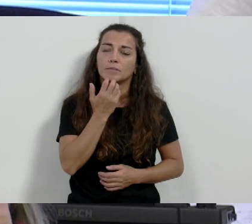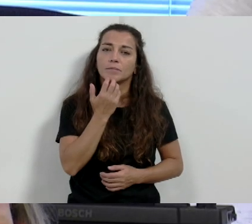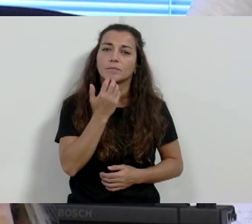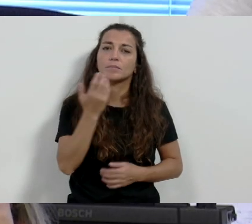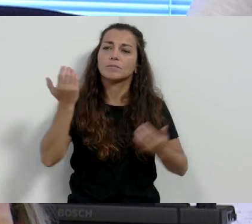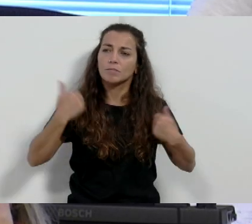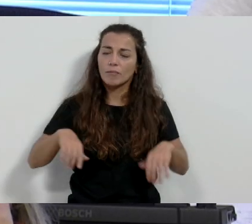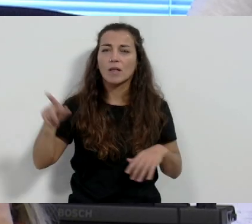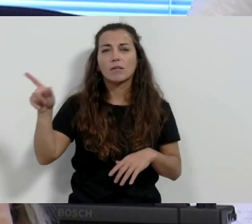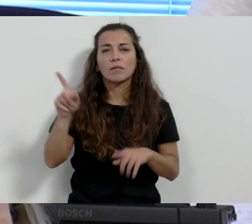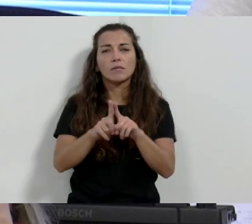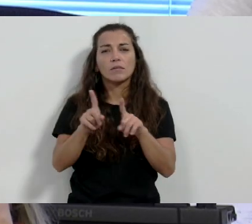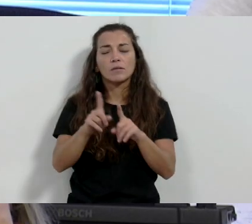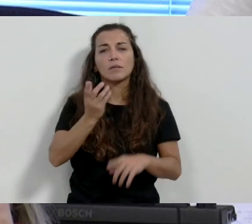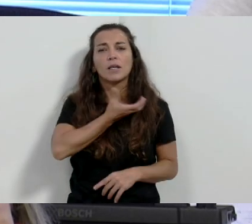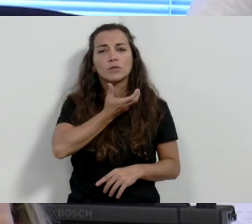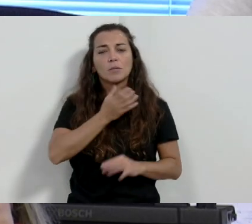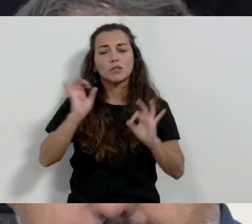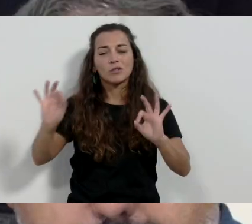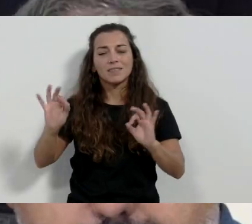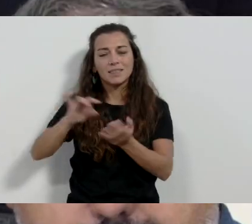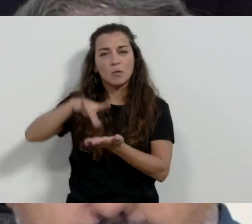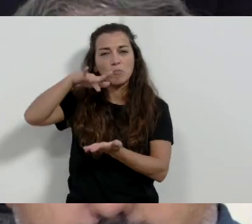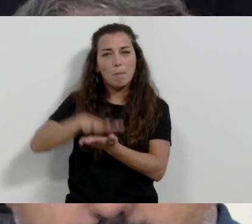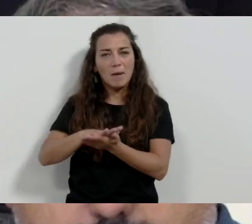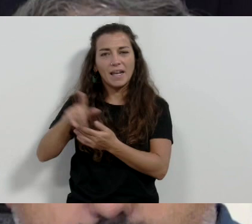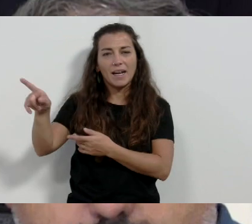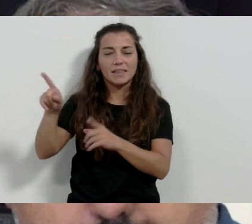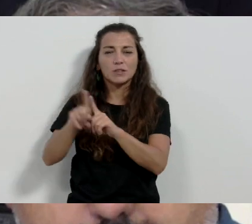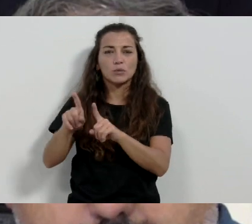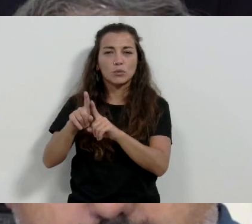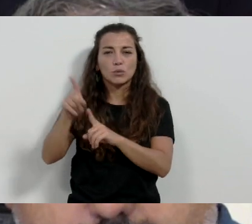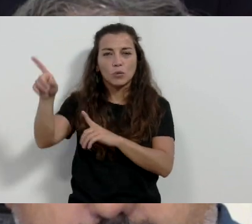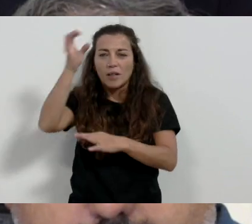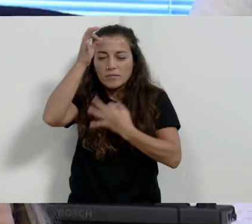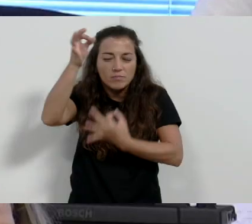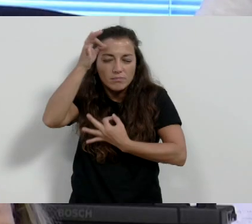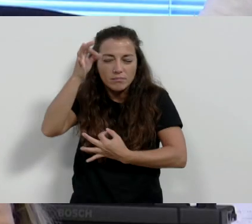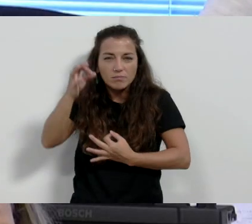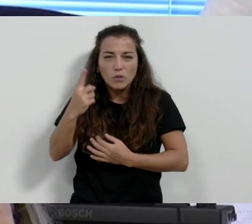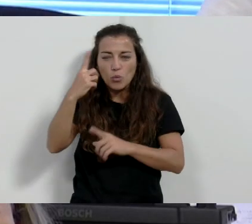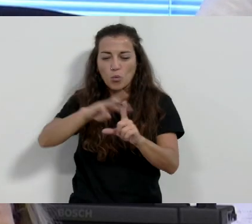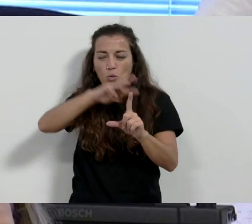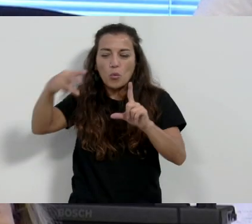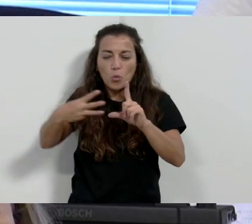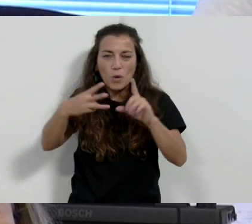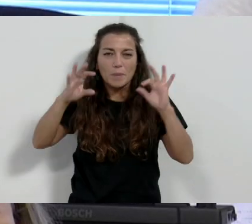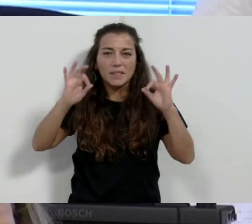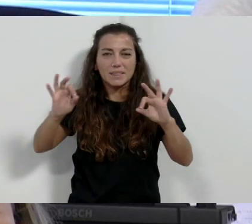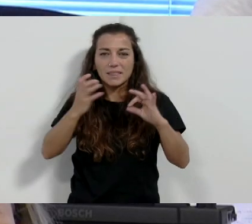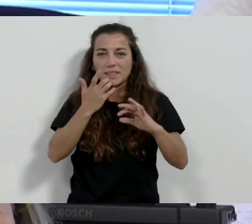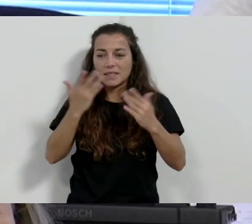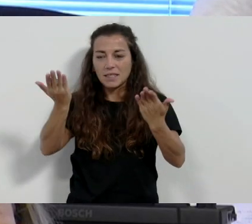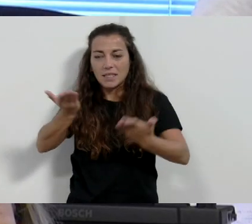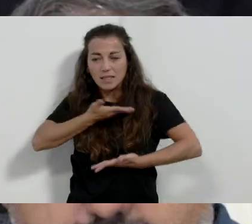hechos, como el Ayuntamiento de Málaga, que tiene inventariado hasta el más último detalle en una página web en la que pone una fotografía del regalo